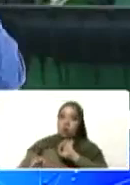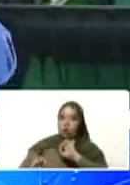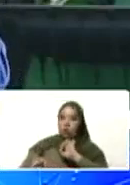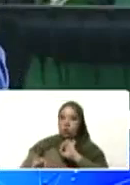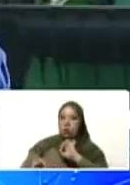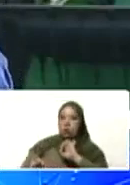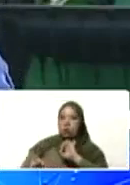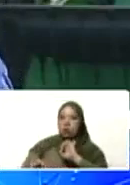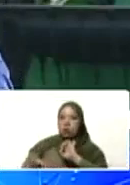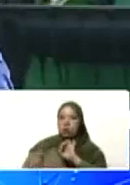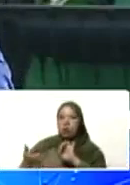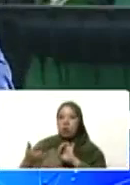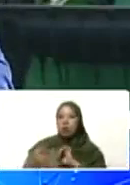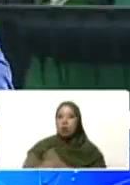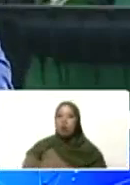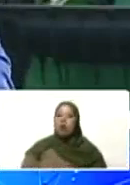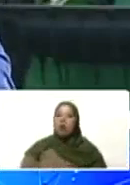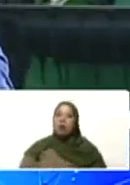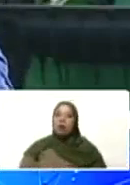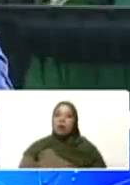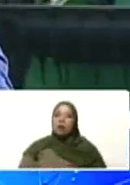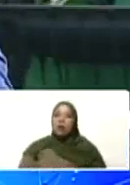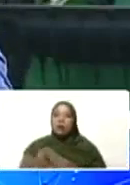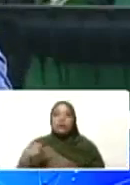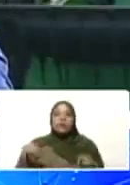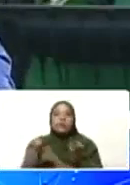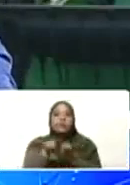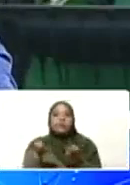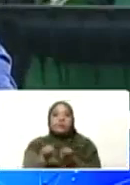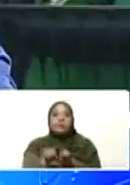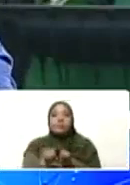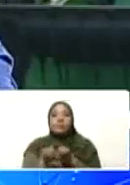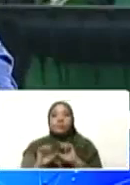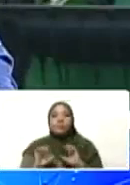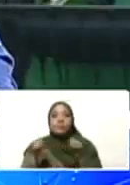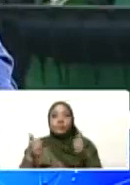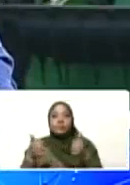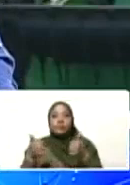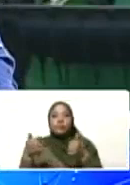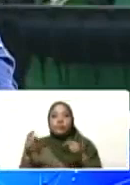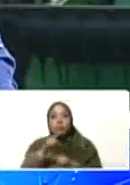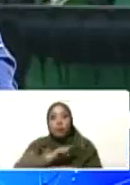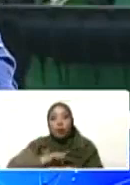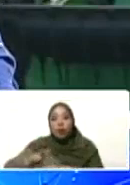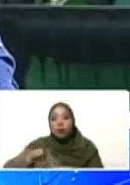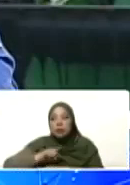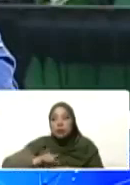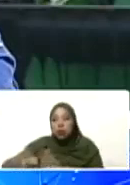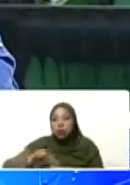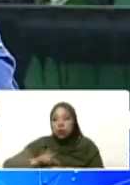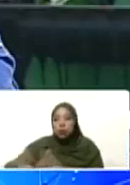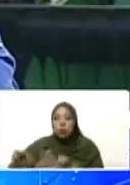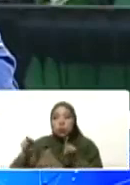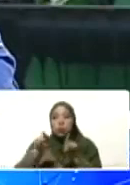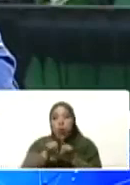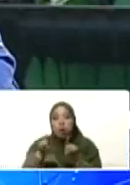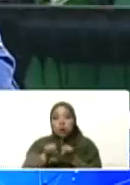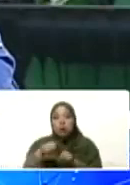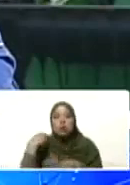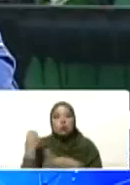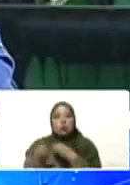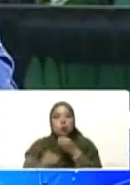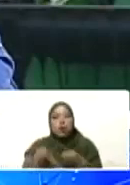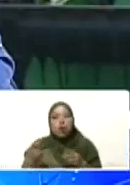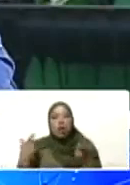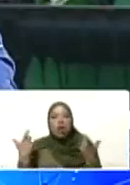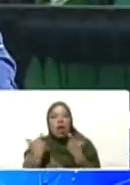y la destrucción. Son los mismos que nos lanzaron las sanciones. Son los mismos que crearon la